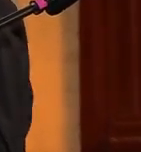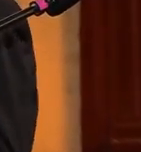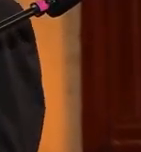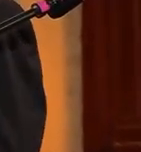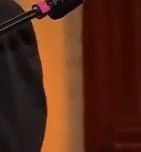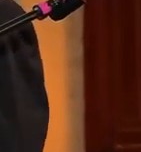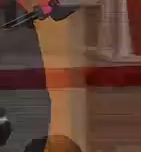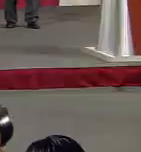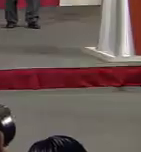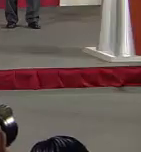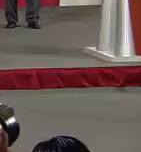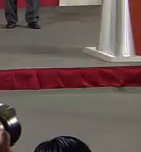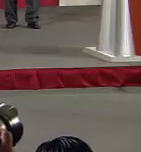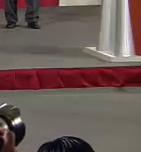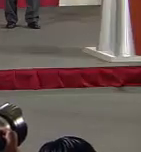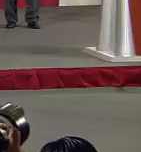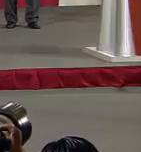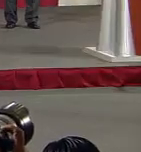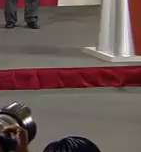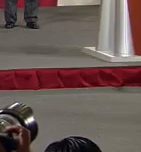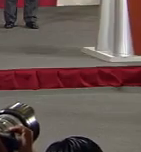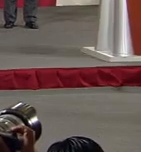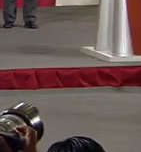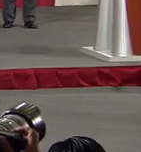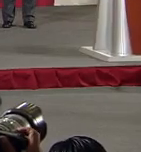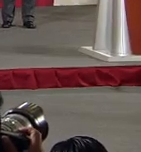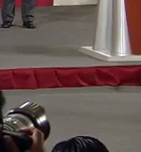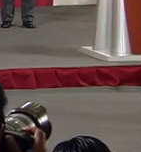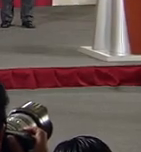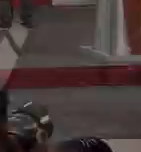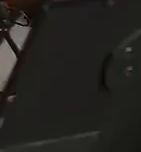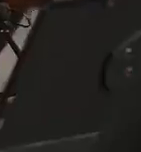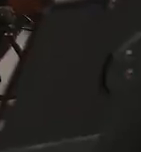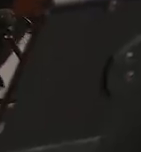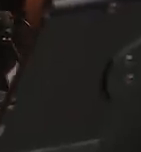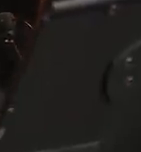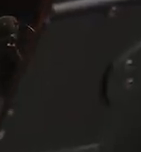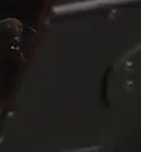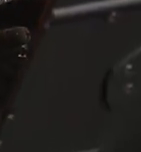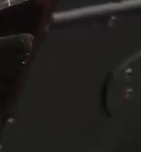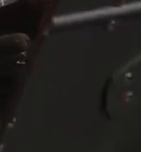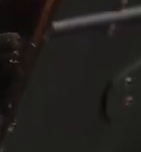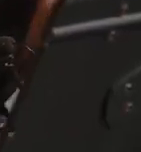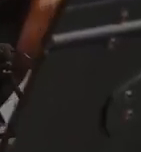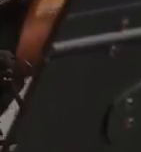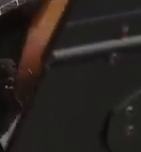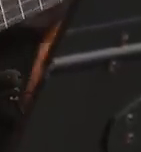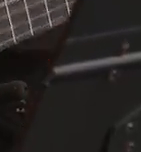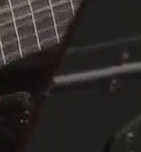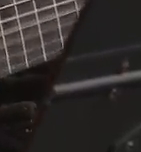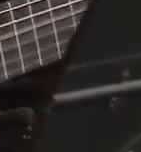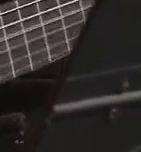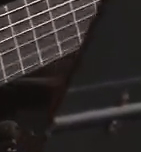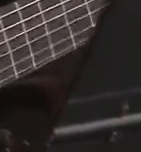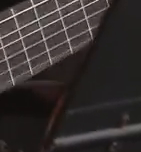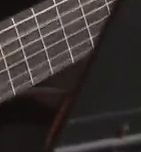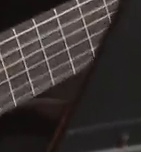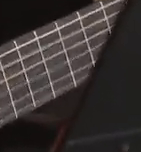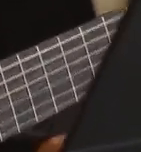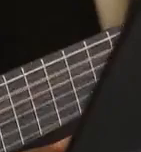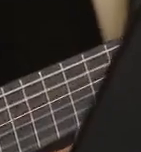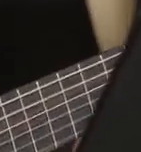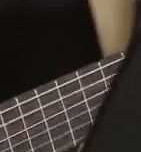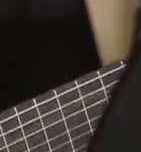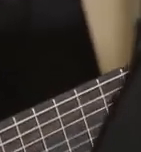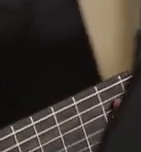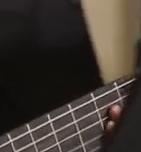desvistiendo las tantas horas de quietud, guardar lo inmenso de este olor a fin de